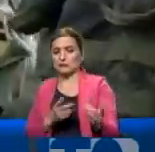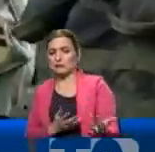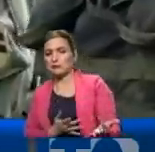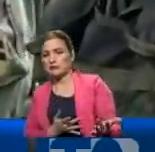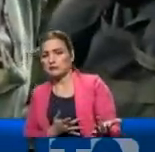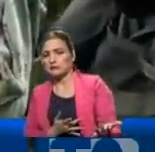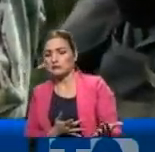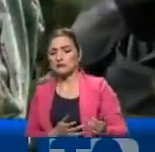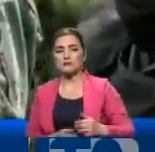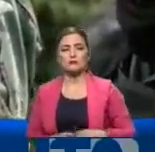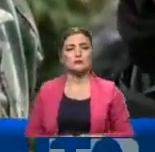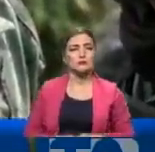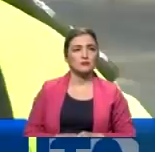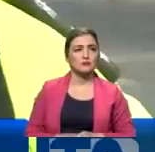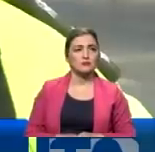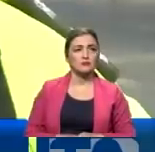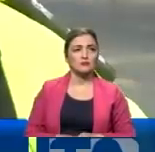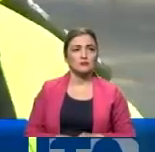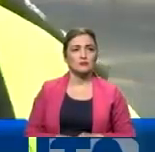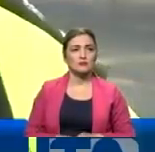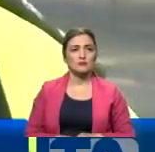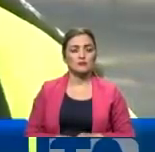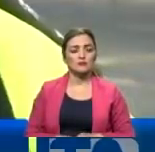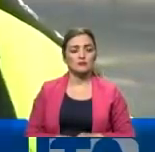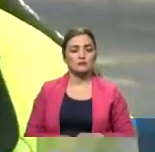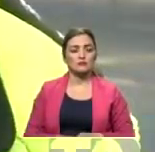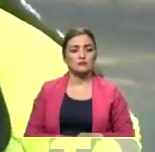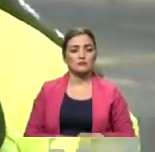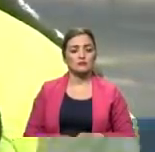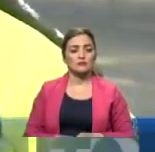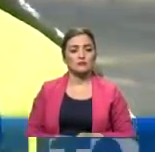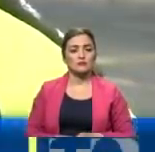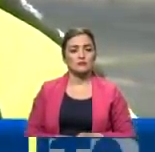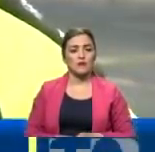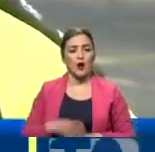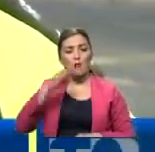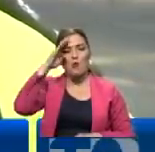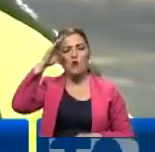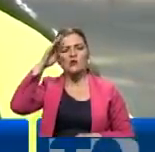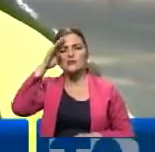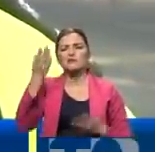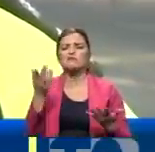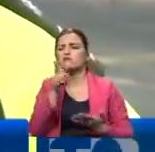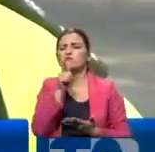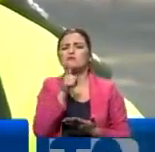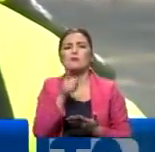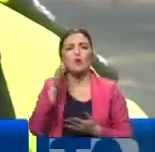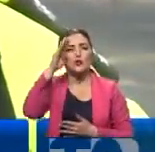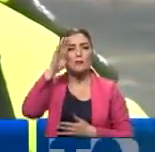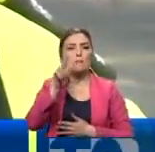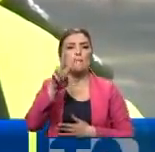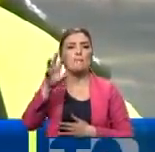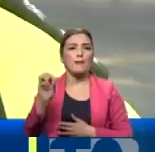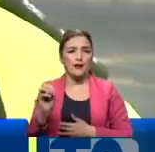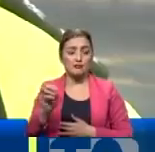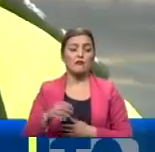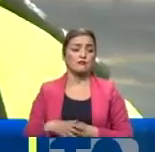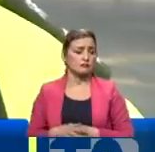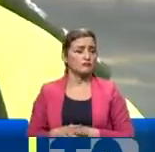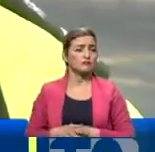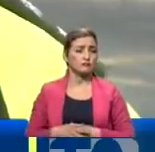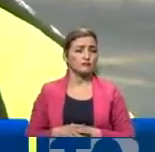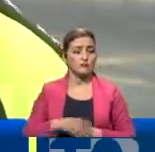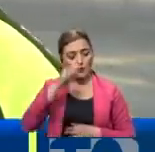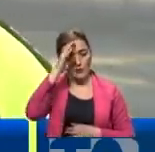esperaban su llegada. Lo que estamos aquí en el personal policial, somos 20, Se encuentran en 60 de